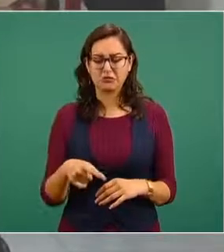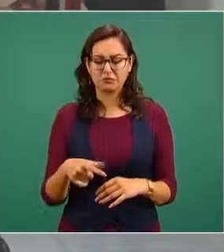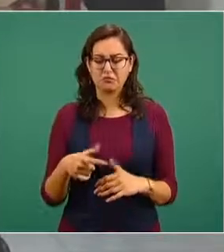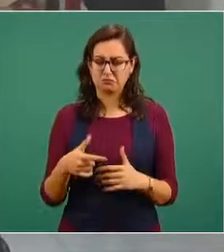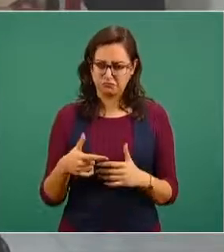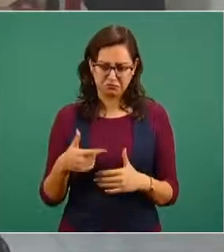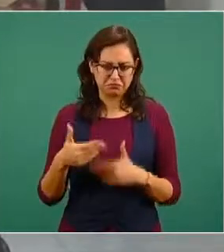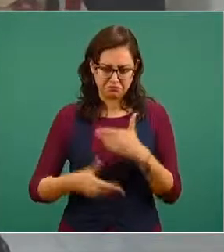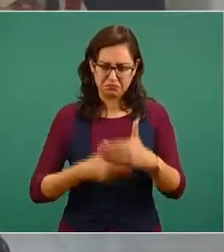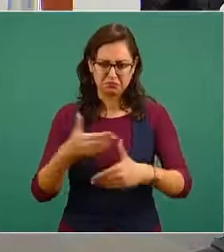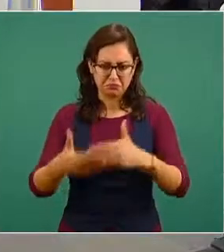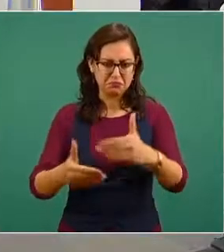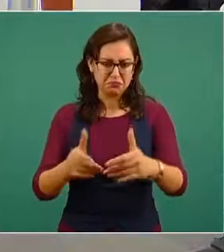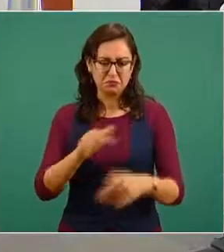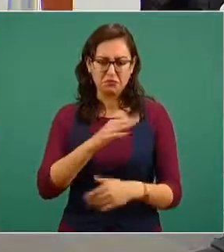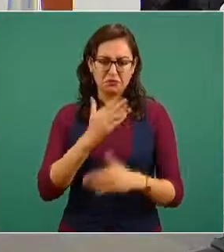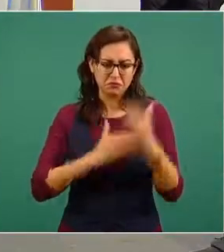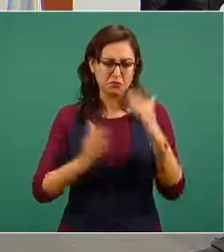Gracias.